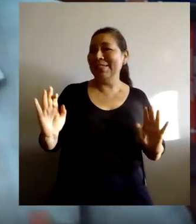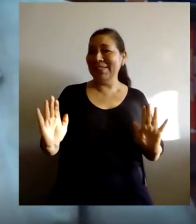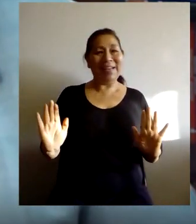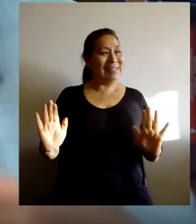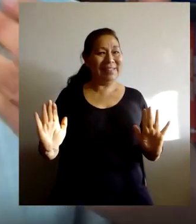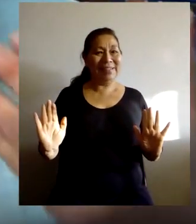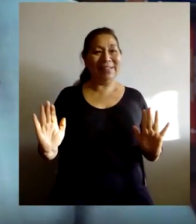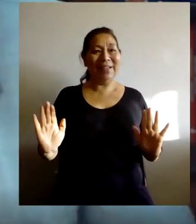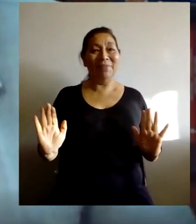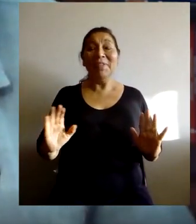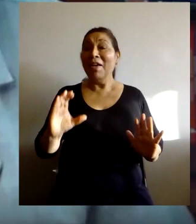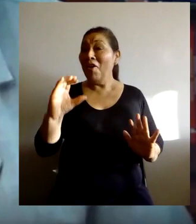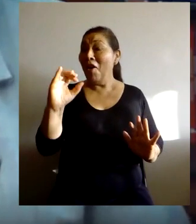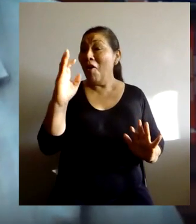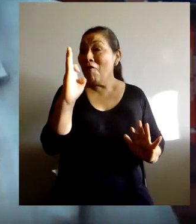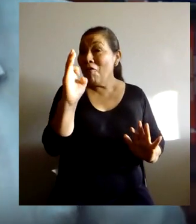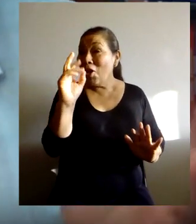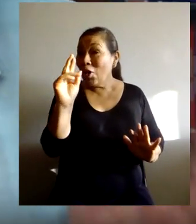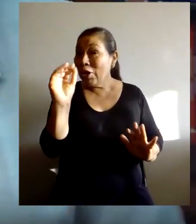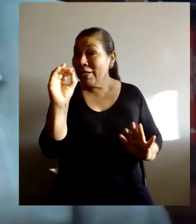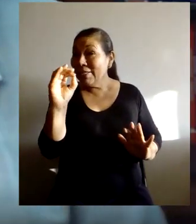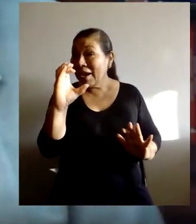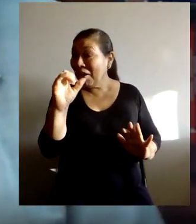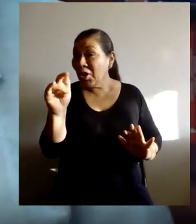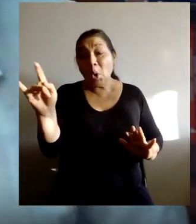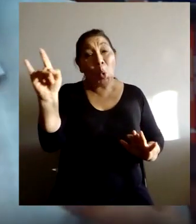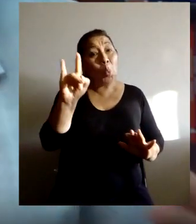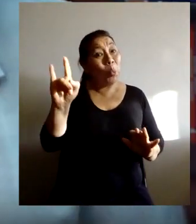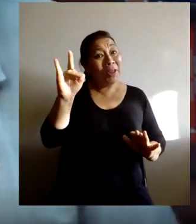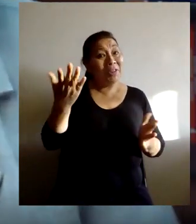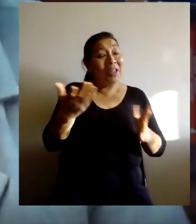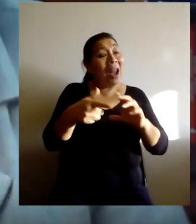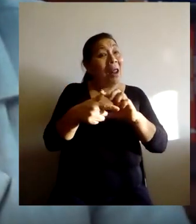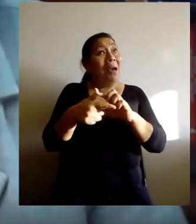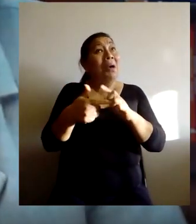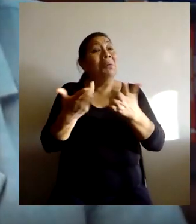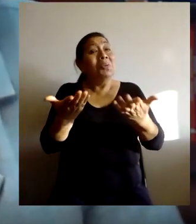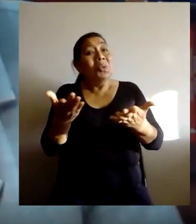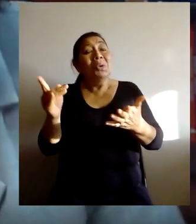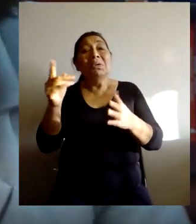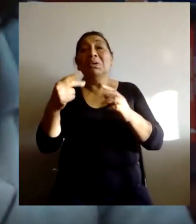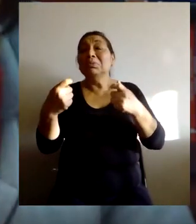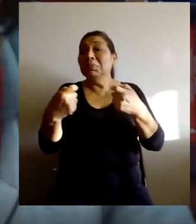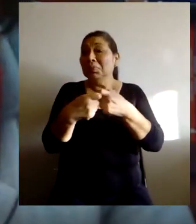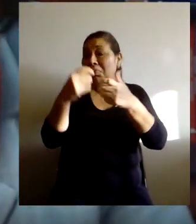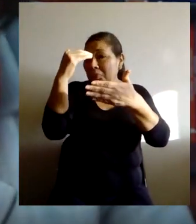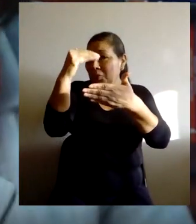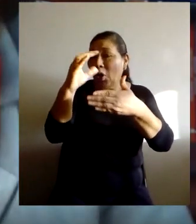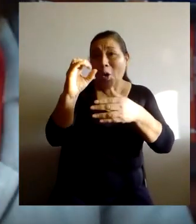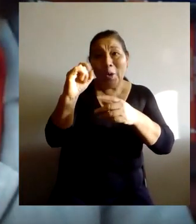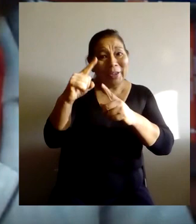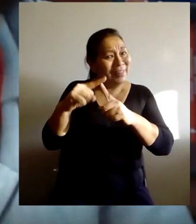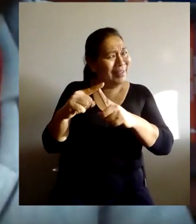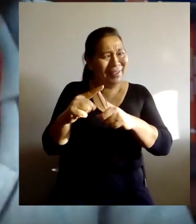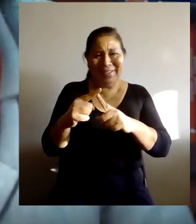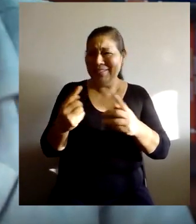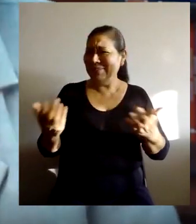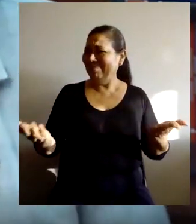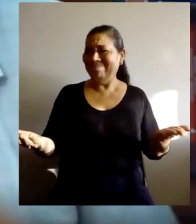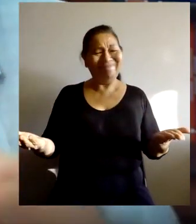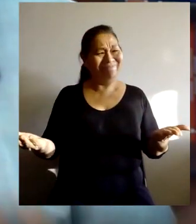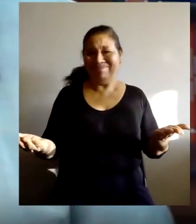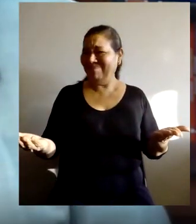ningún momento la sentencia Flores Cayo ha dicho que los especialistas deben utilizar el lenguaje o la regla OIT,